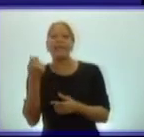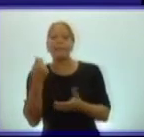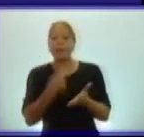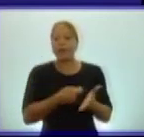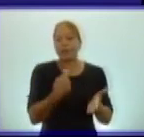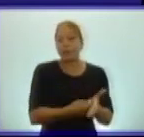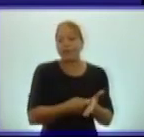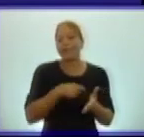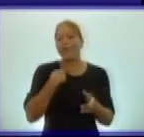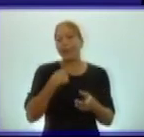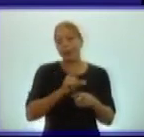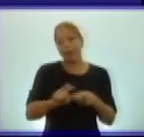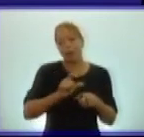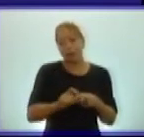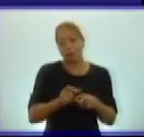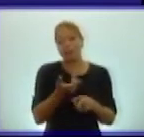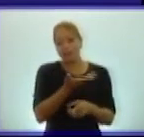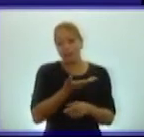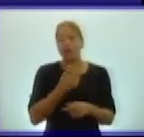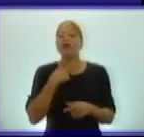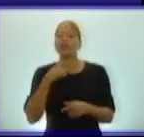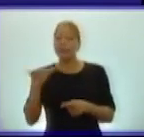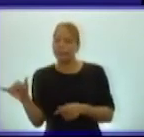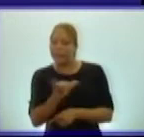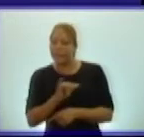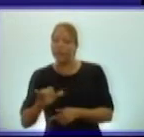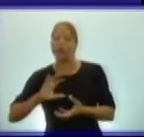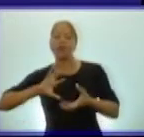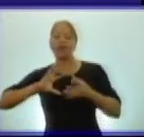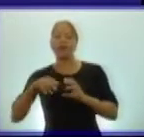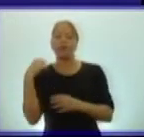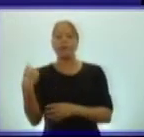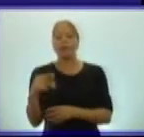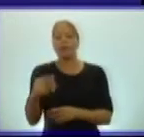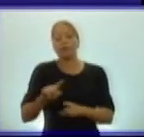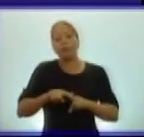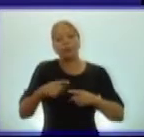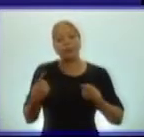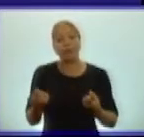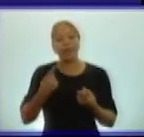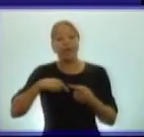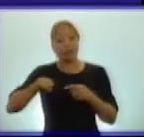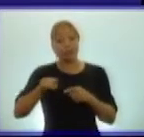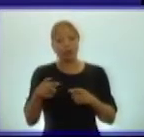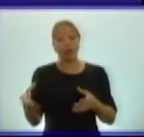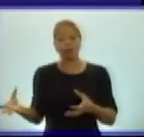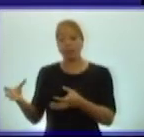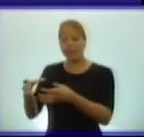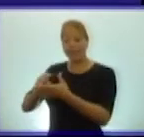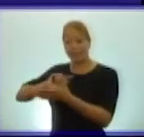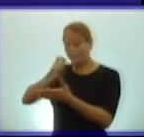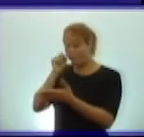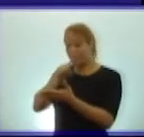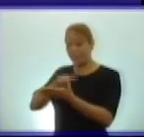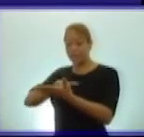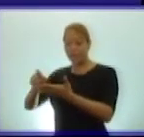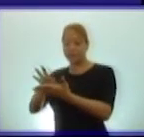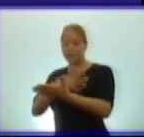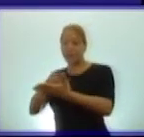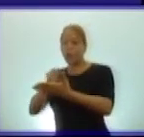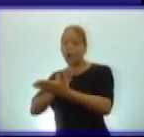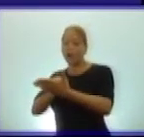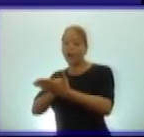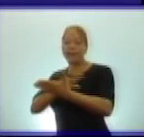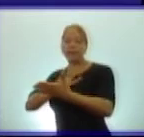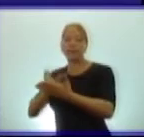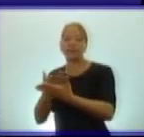pagar los campesinos dependientes constituía también una forma de explotación? Por tanto, cuando usted complete el cuadro, querido estudiante, entonces le sugiero que